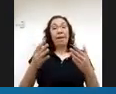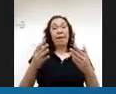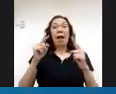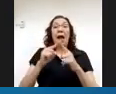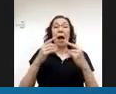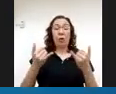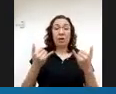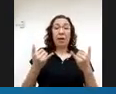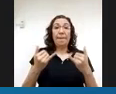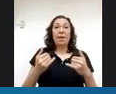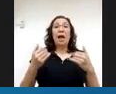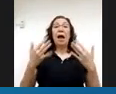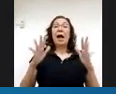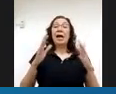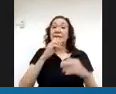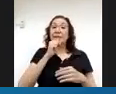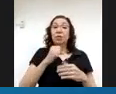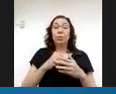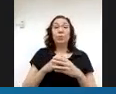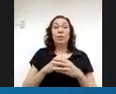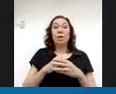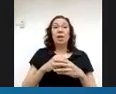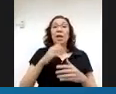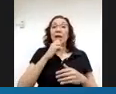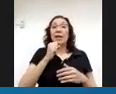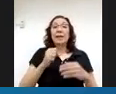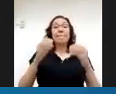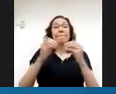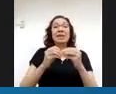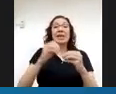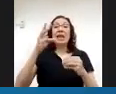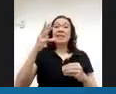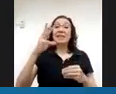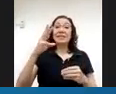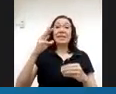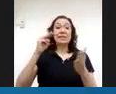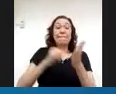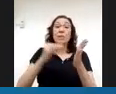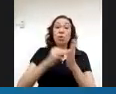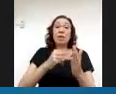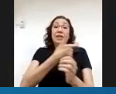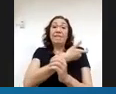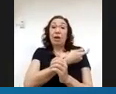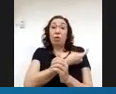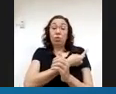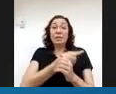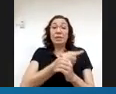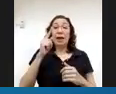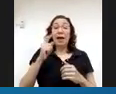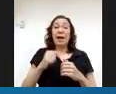momento ha sido y es de más de 16 millones de vacunas